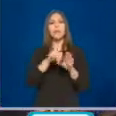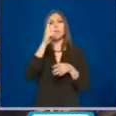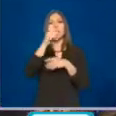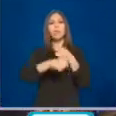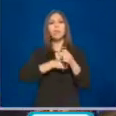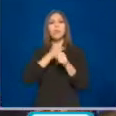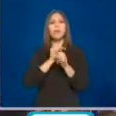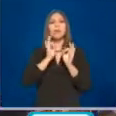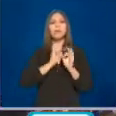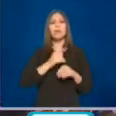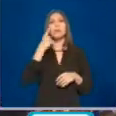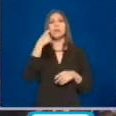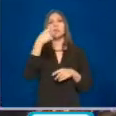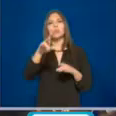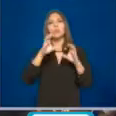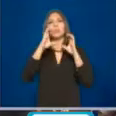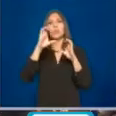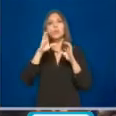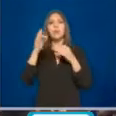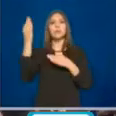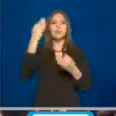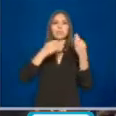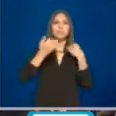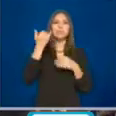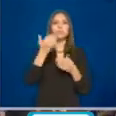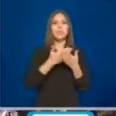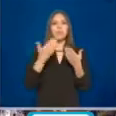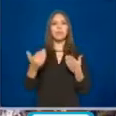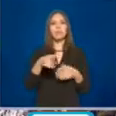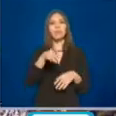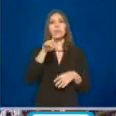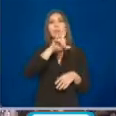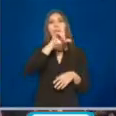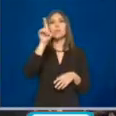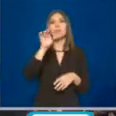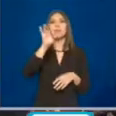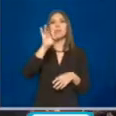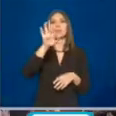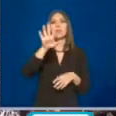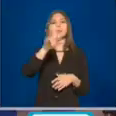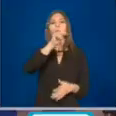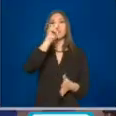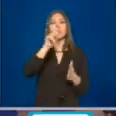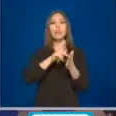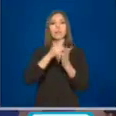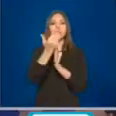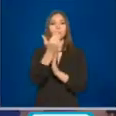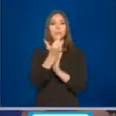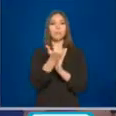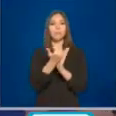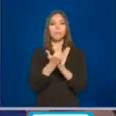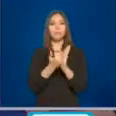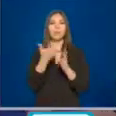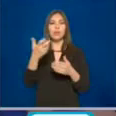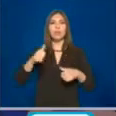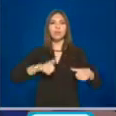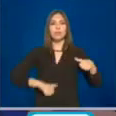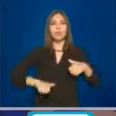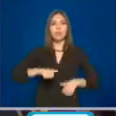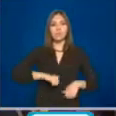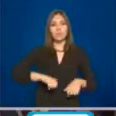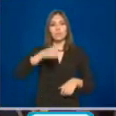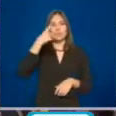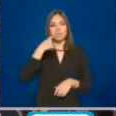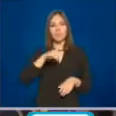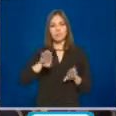sabático para mí, y así es. Bueno, en este año me perdí 45 kilos después de un bypass que me hice gracias al doctor Castañeda, por cierto, y muy